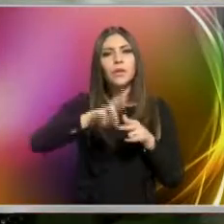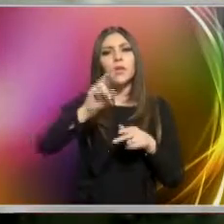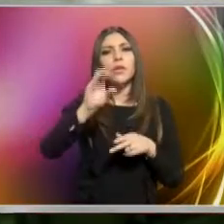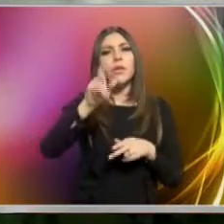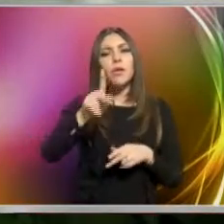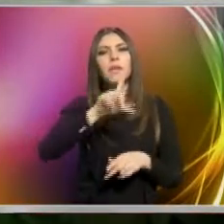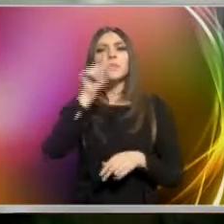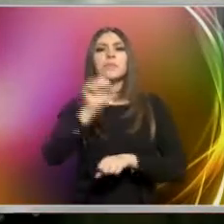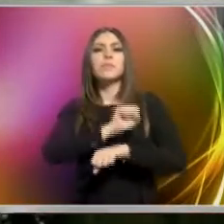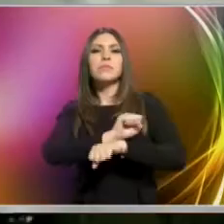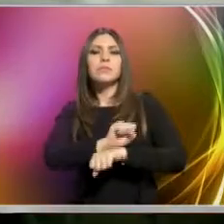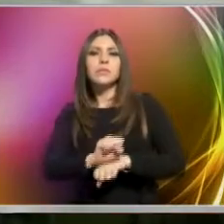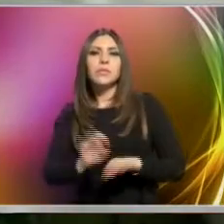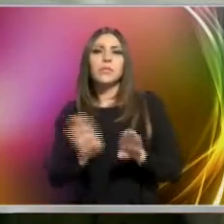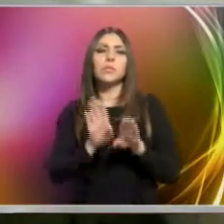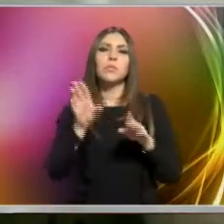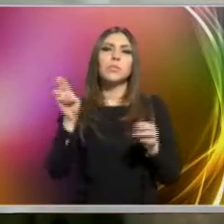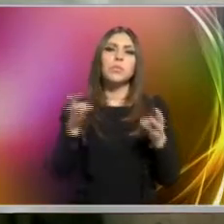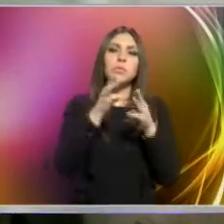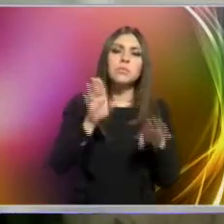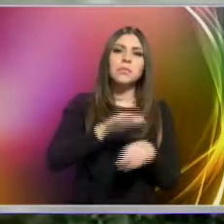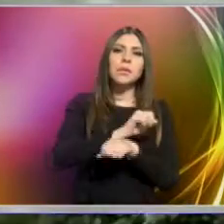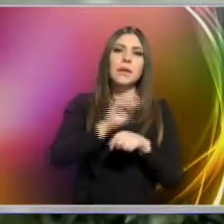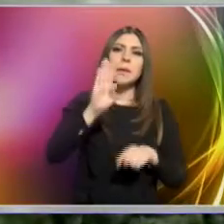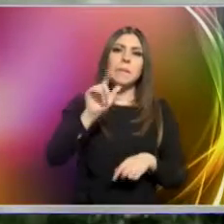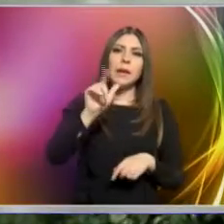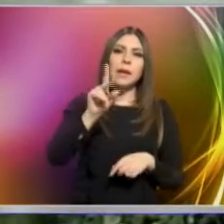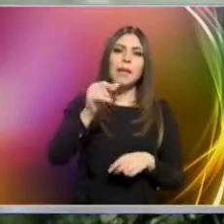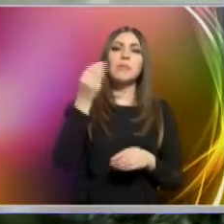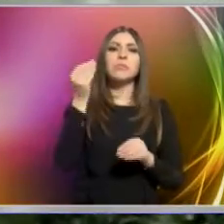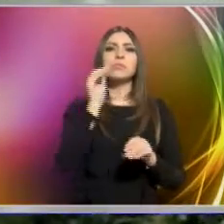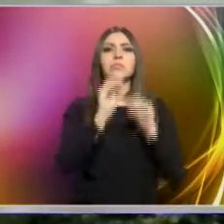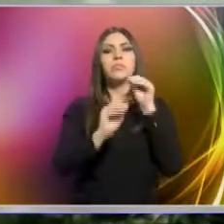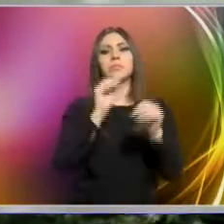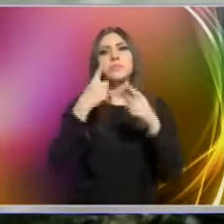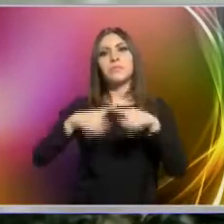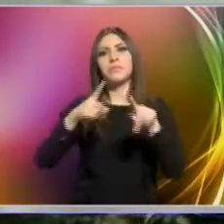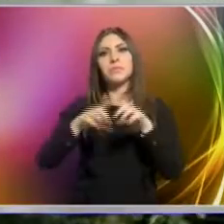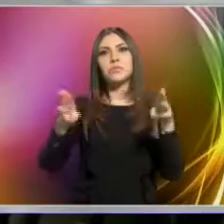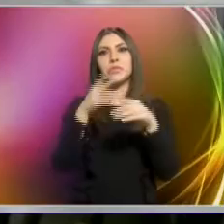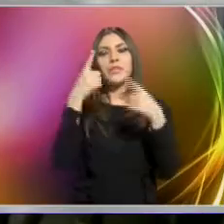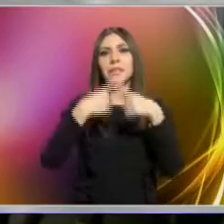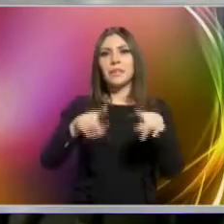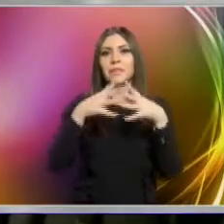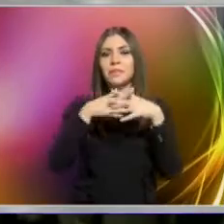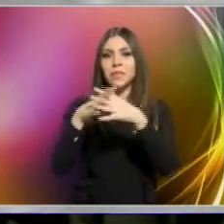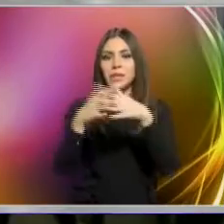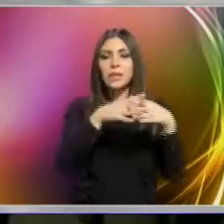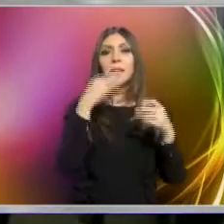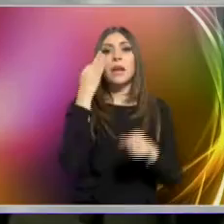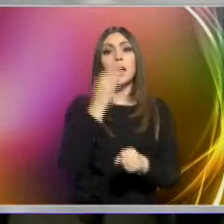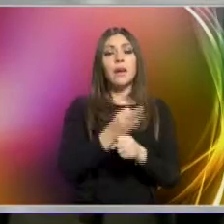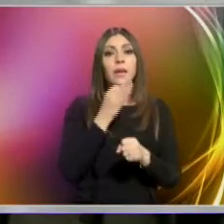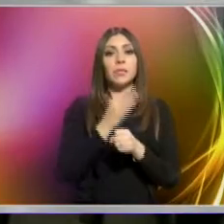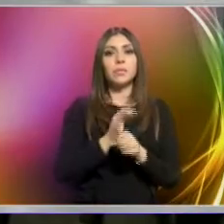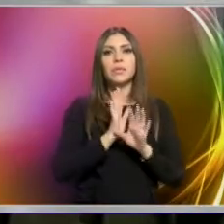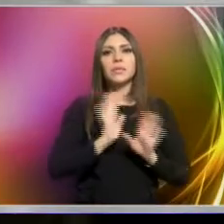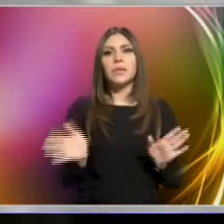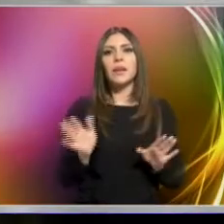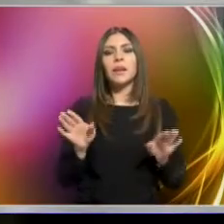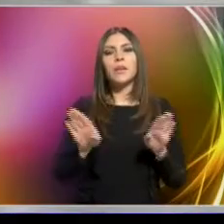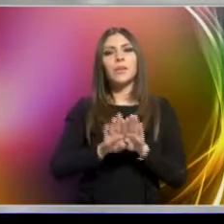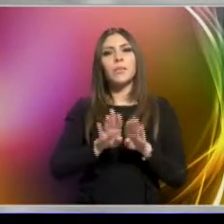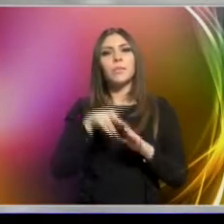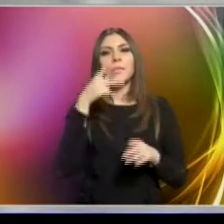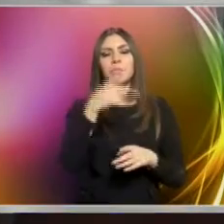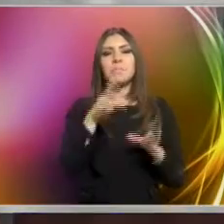balada, Sí. ¿no? Le metió muchas cosas interesantes a su música y esta vez ya casi en un clímax muy rico de su